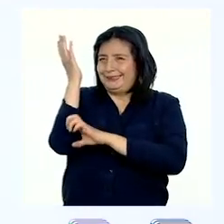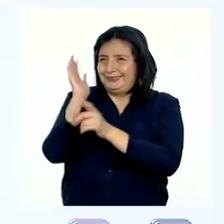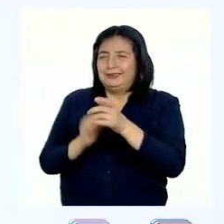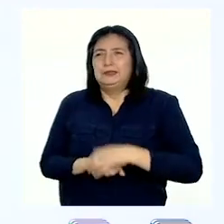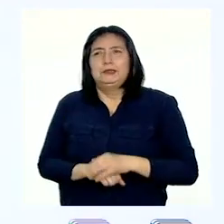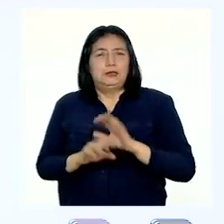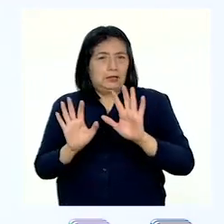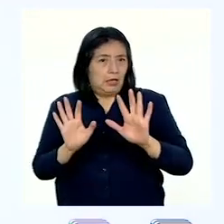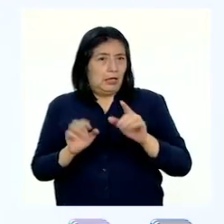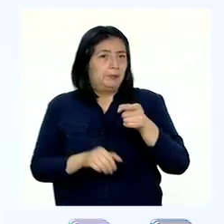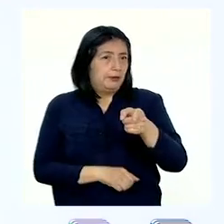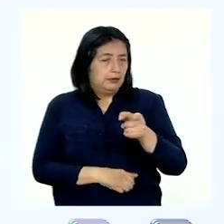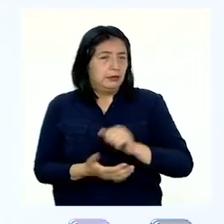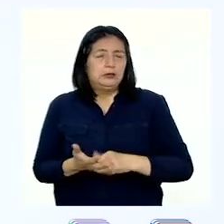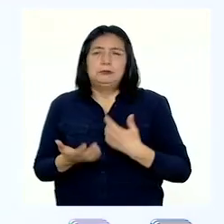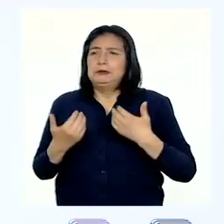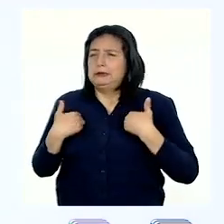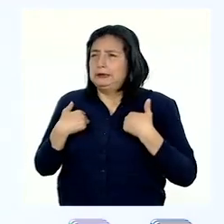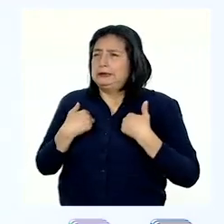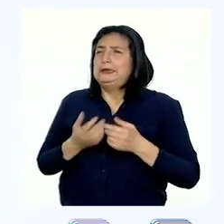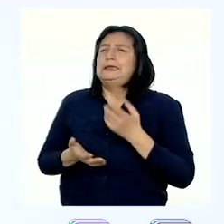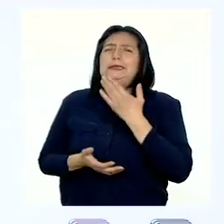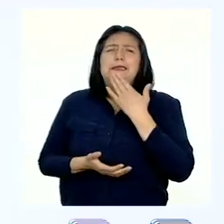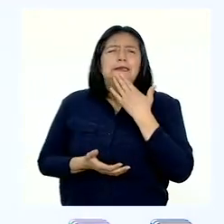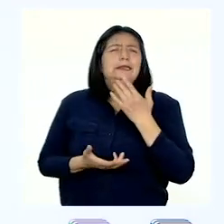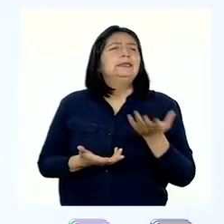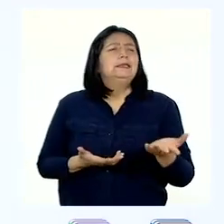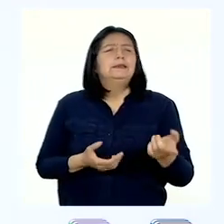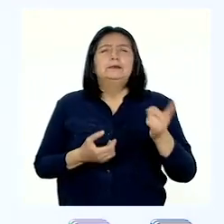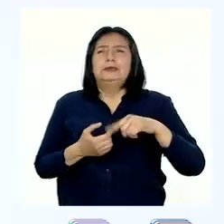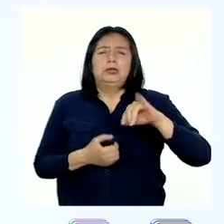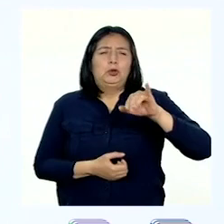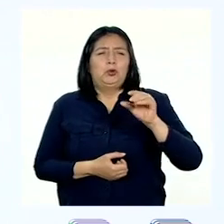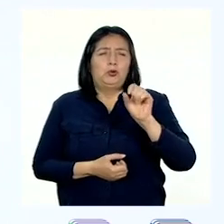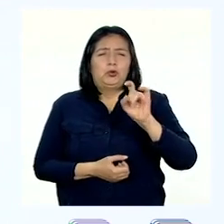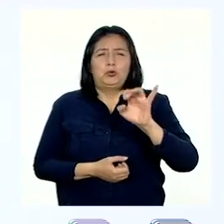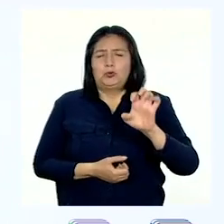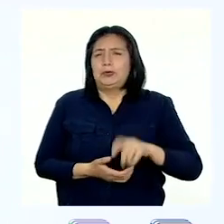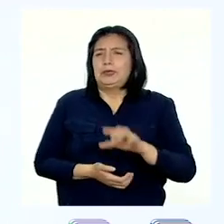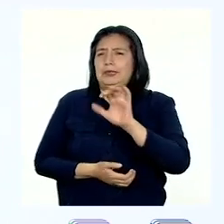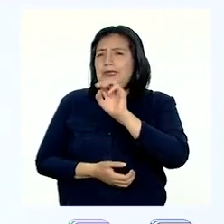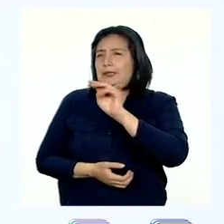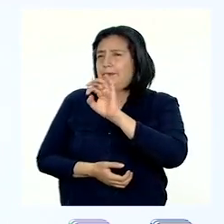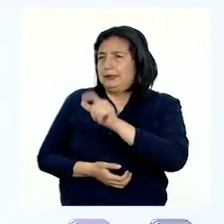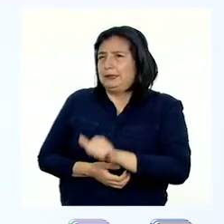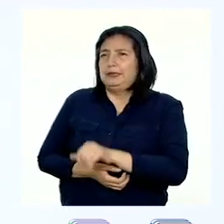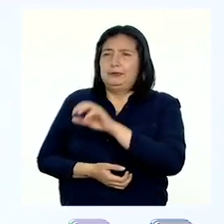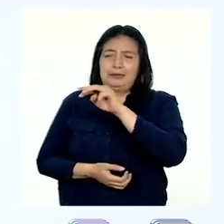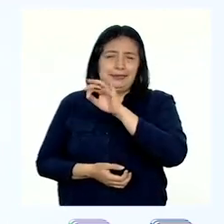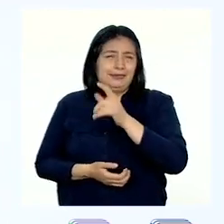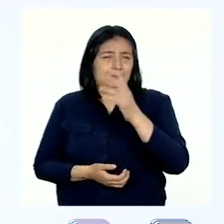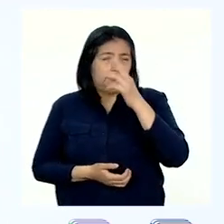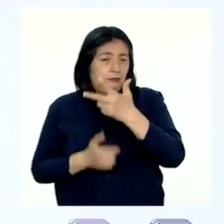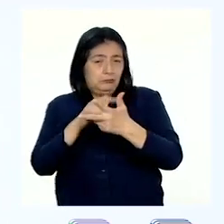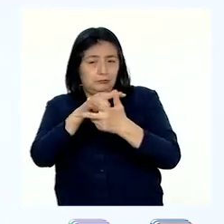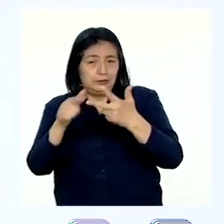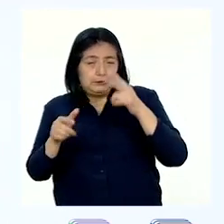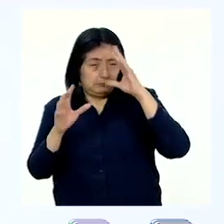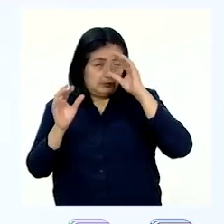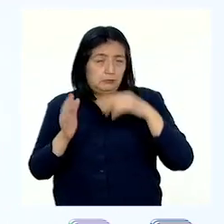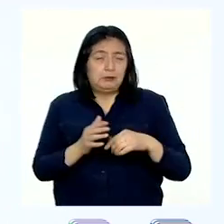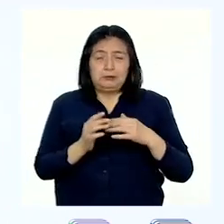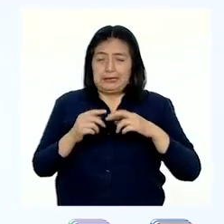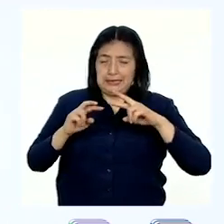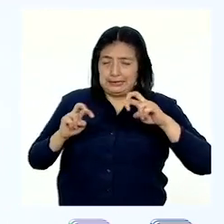estaciones. Para ello, contaremos con la participación de Josué, Camila y Malky. Chicos, vamos a analizar